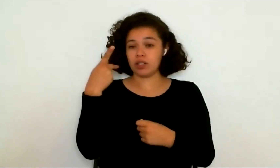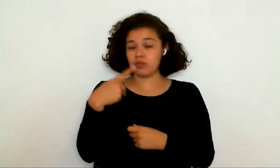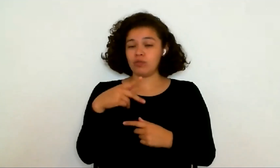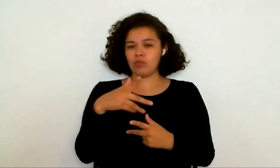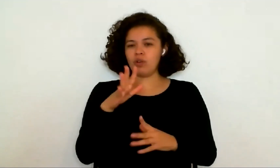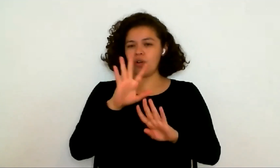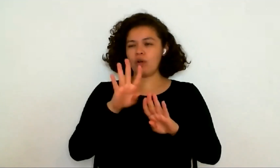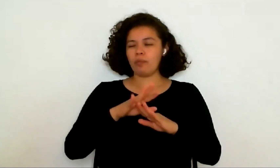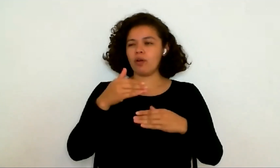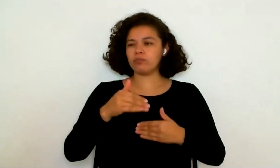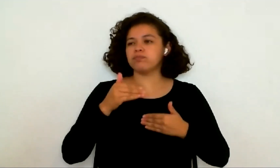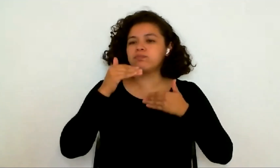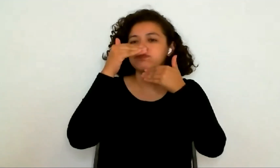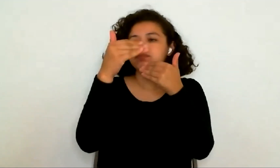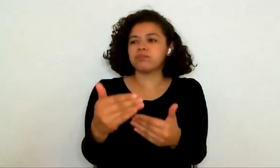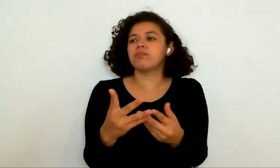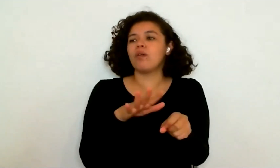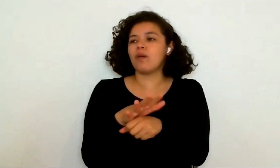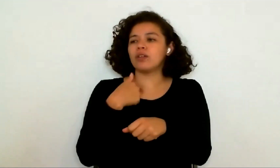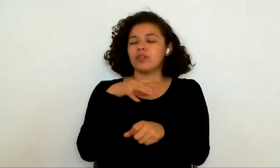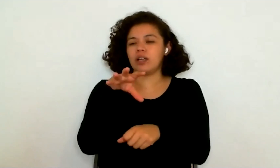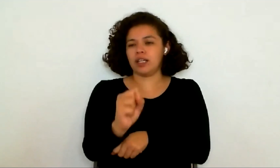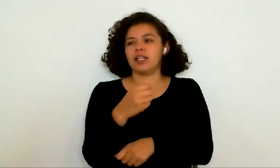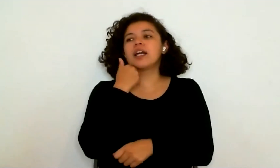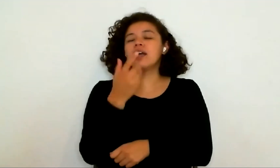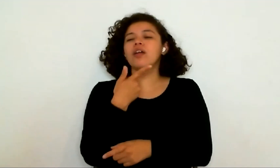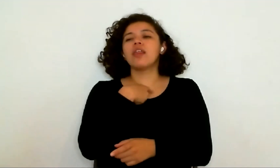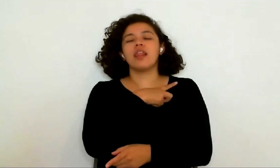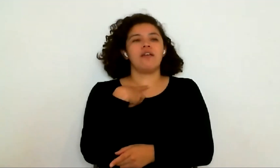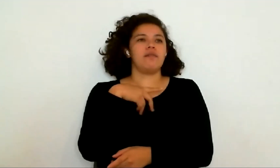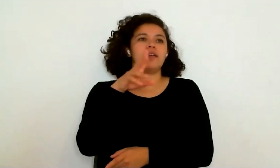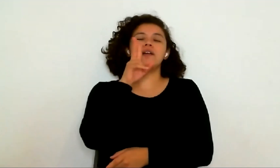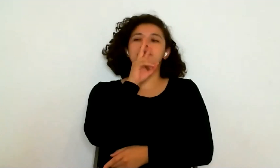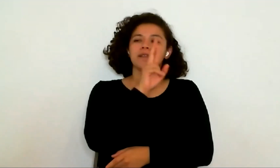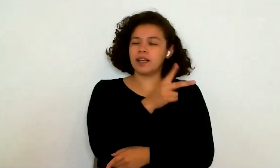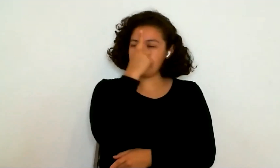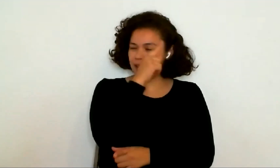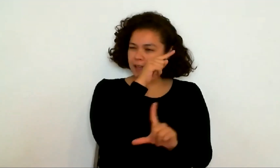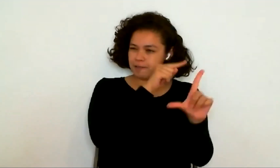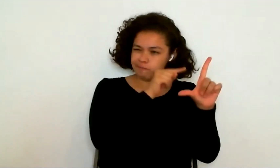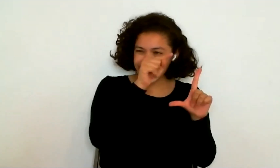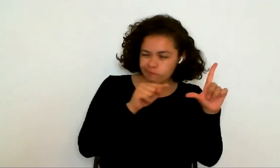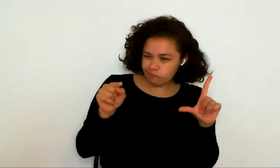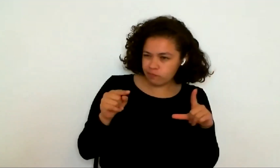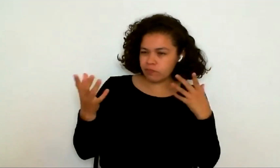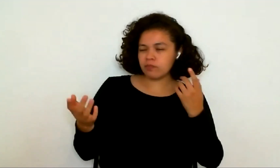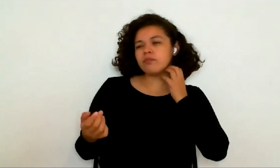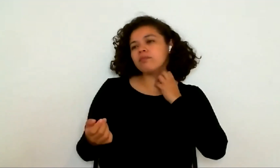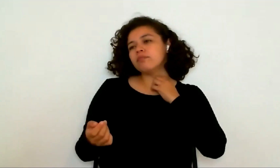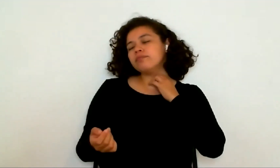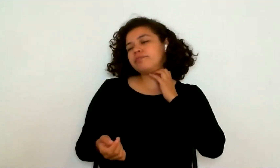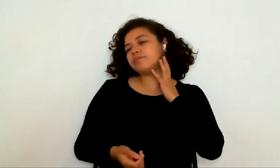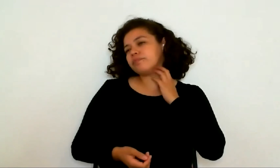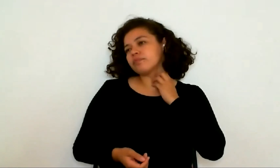proyecto o la finalidad de tu proyecto tiene que ver con resultados en cuanto a estadísticas, ¿no? O sea, de que si te